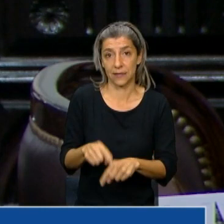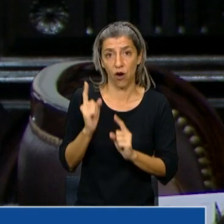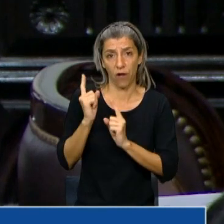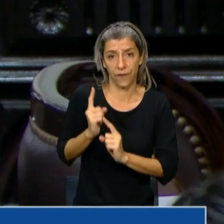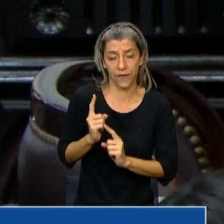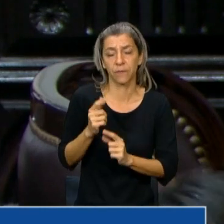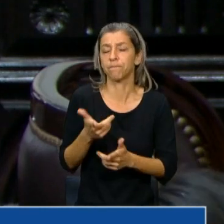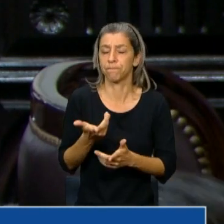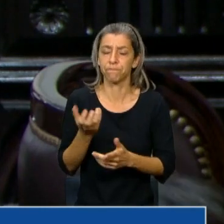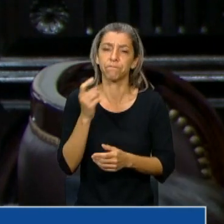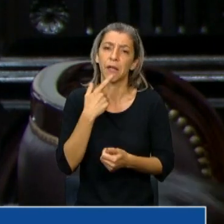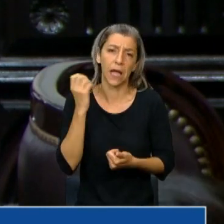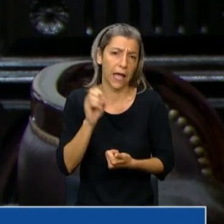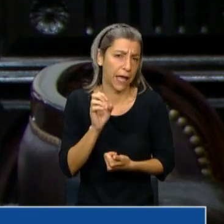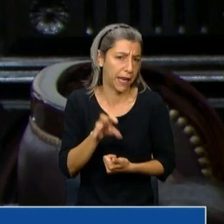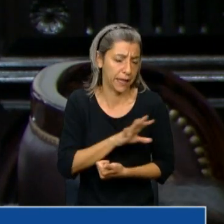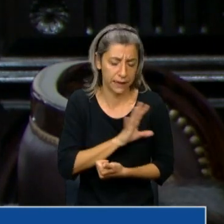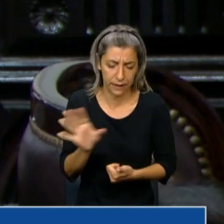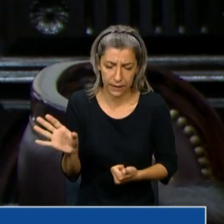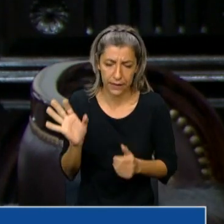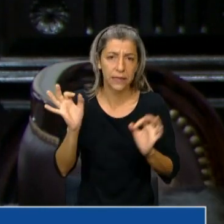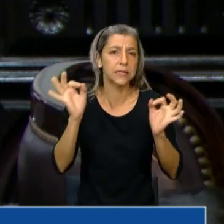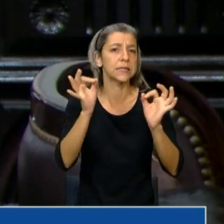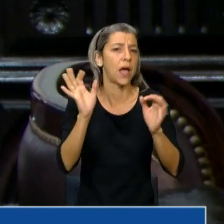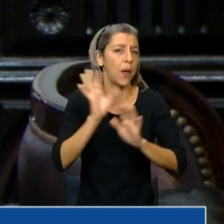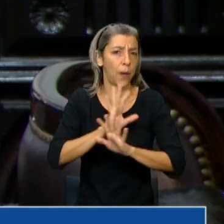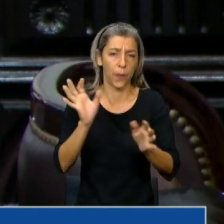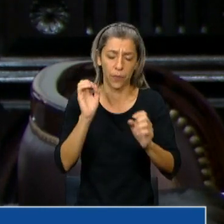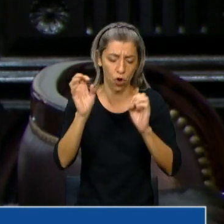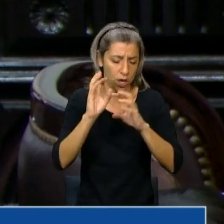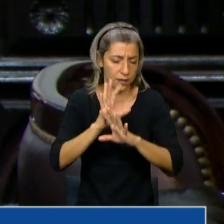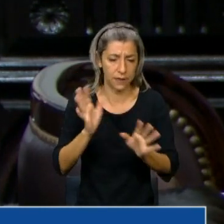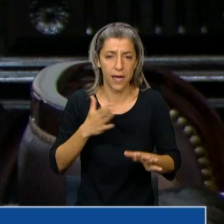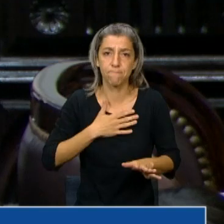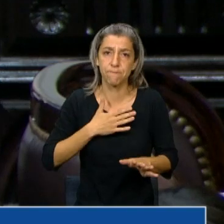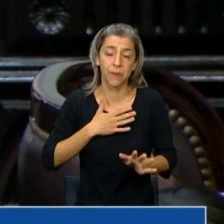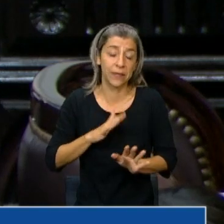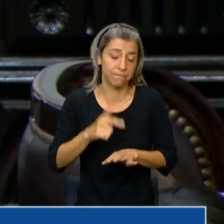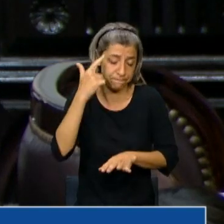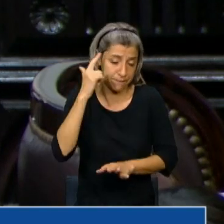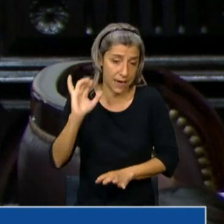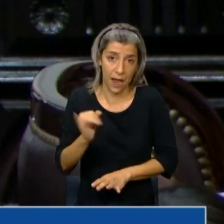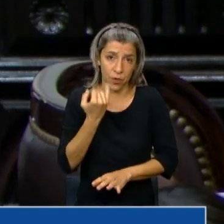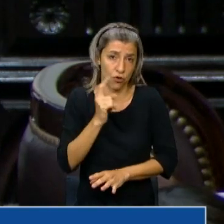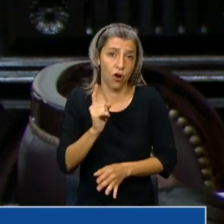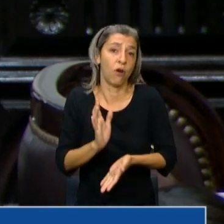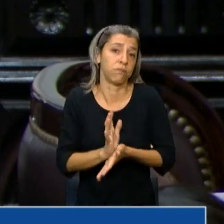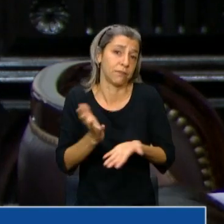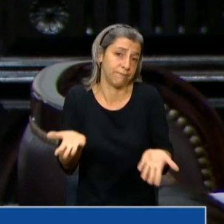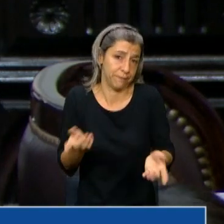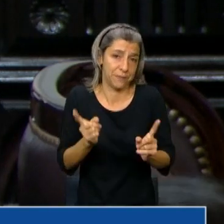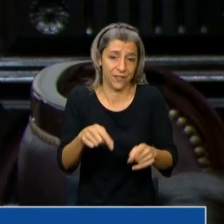ha recibido críticas. Claramente, desde mi punto de vista, no ha sido lo mejor. De hecho, la estamos modificando. Ha